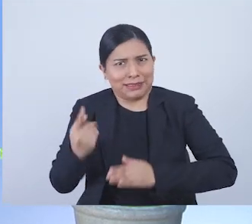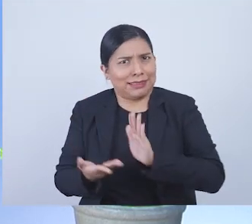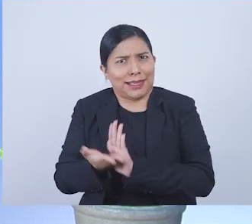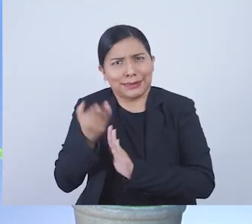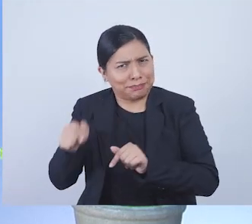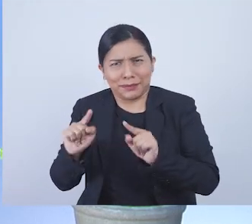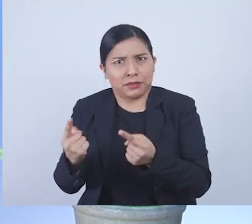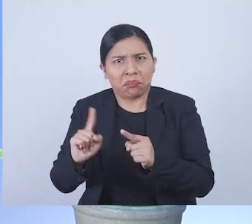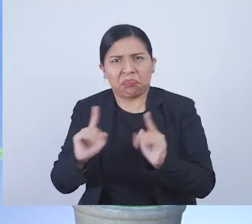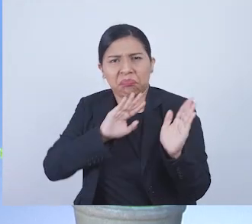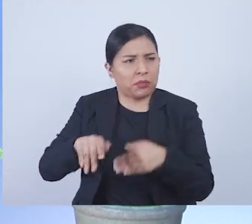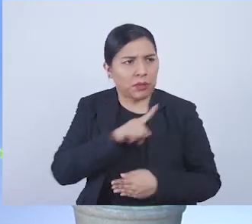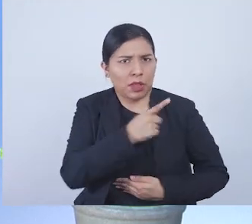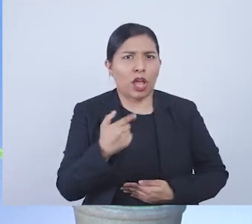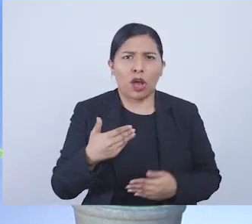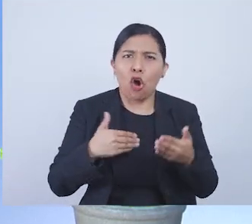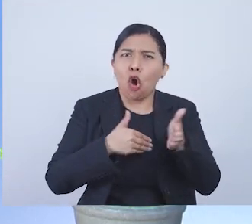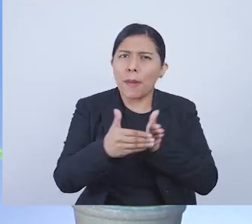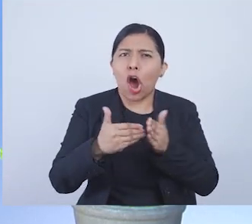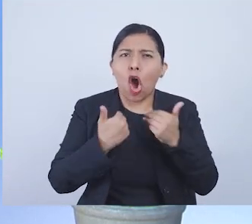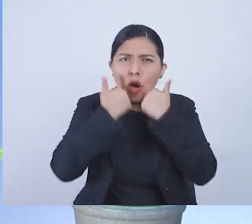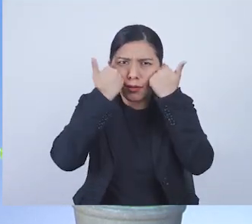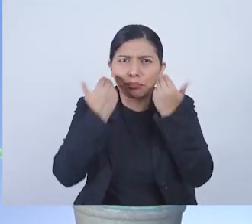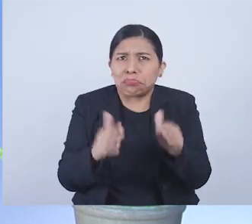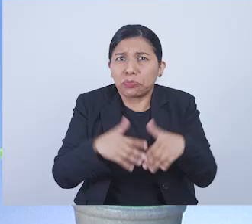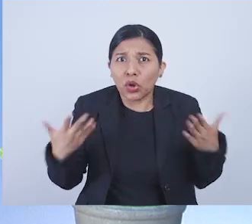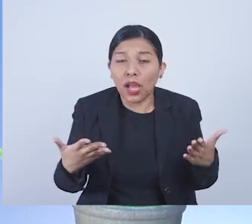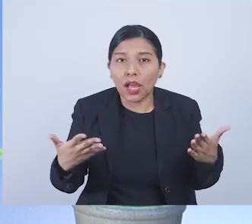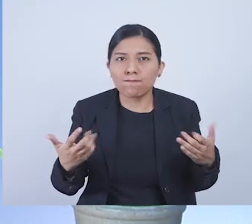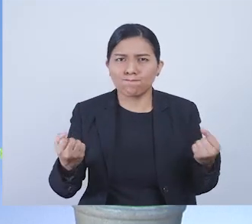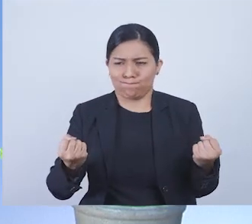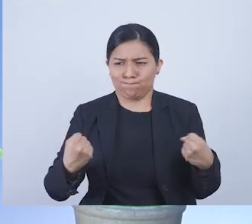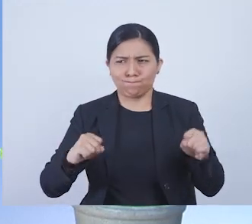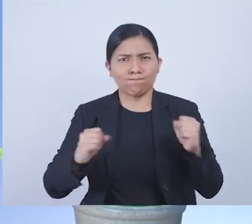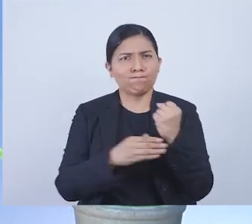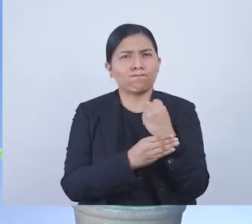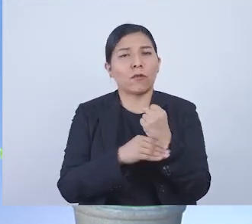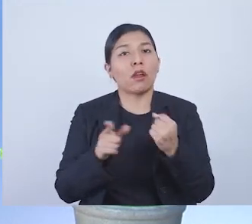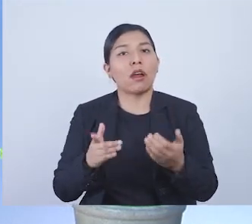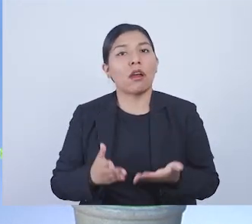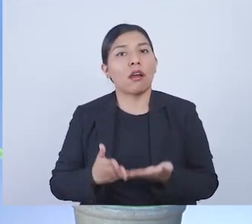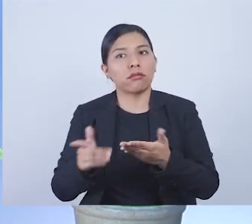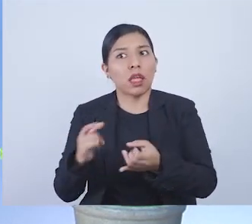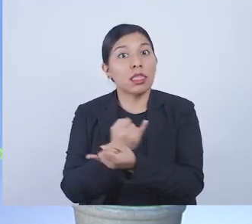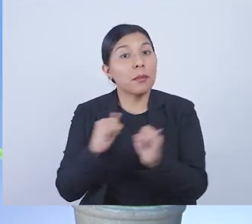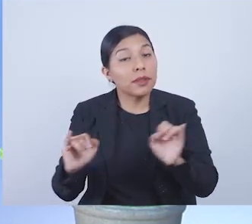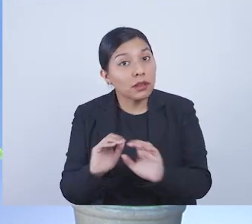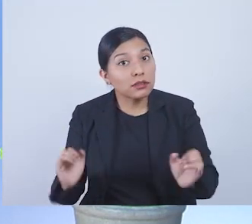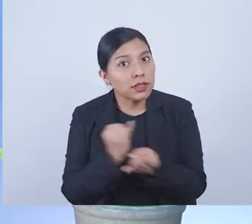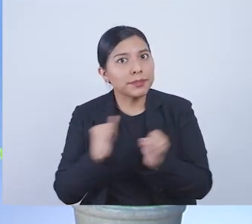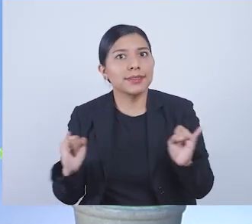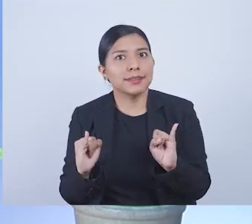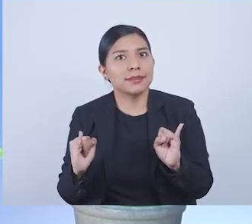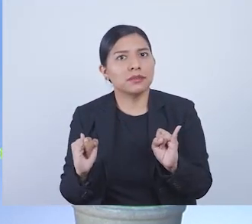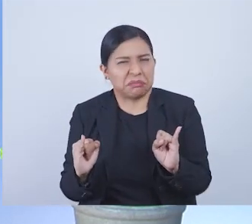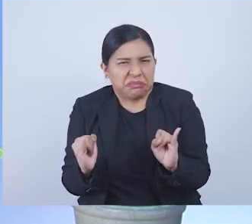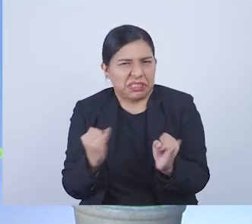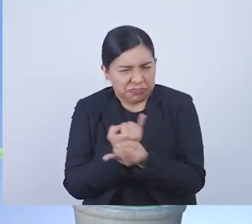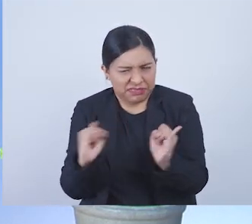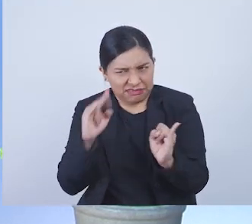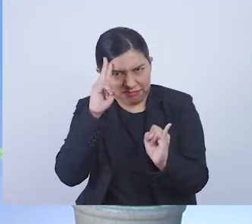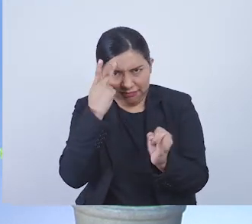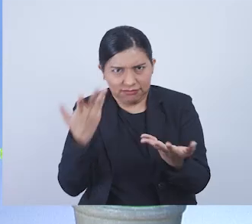física? Además, la psicomotricidad favorece la independencia en los niños. ¿En qué cuestión?